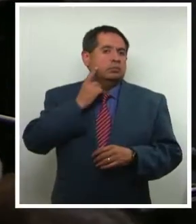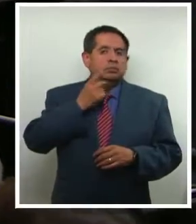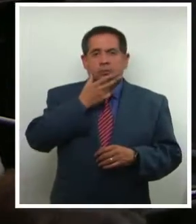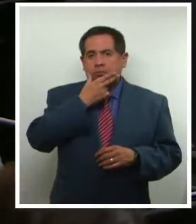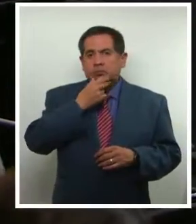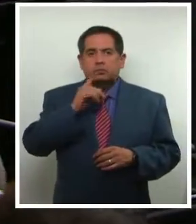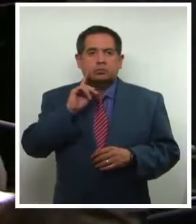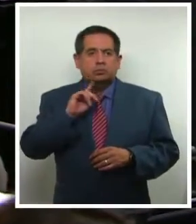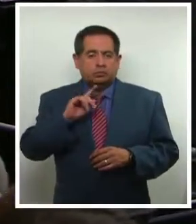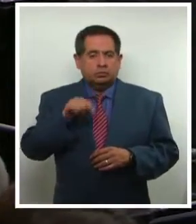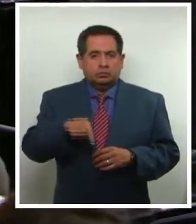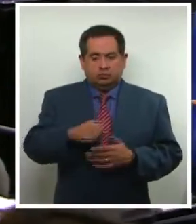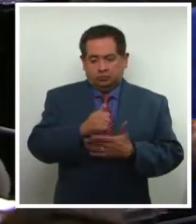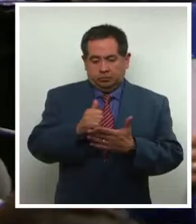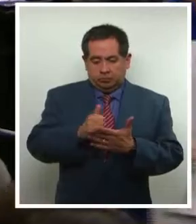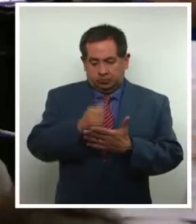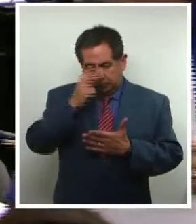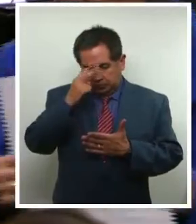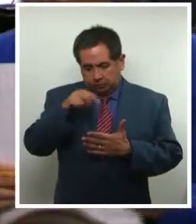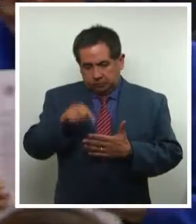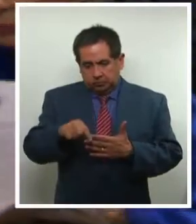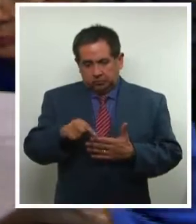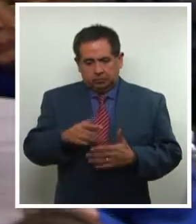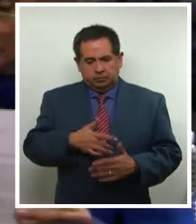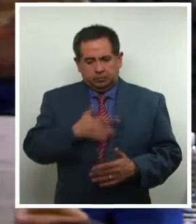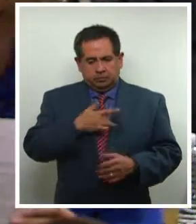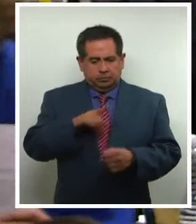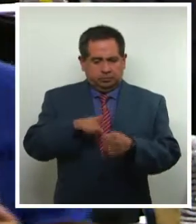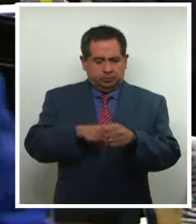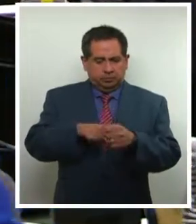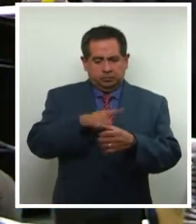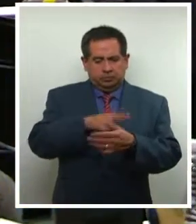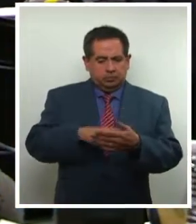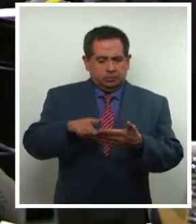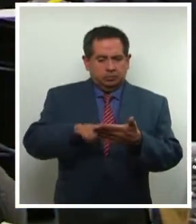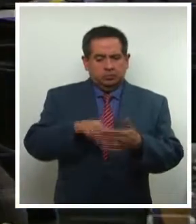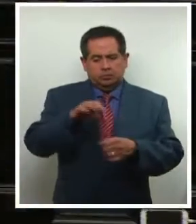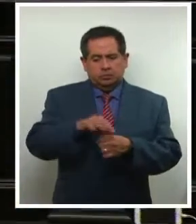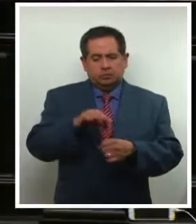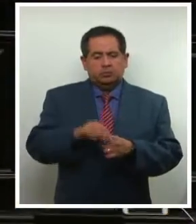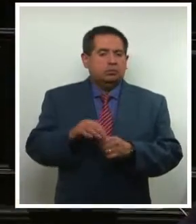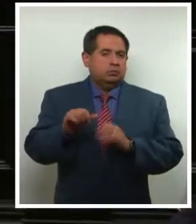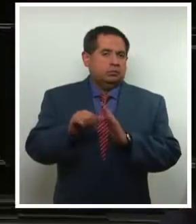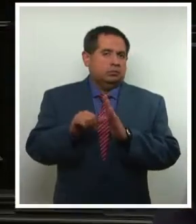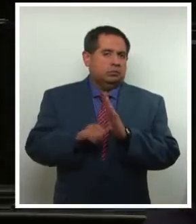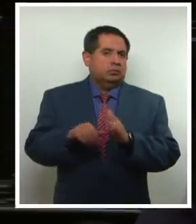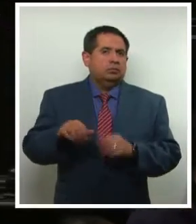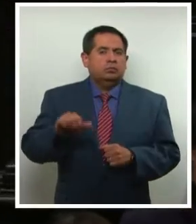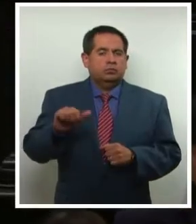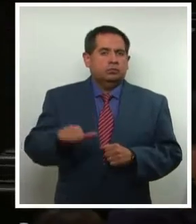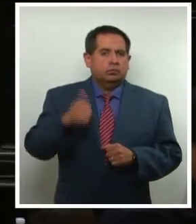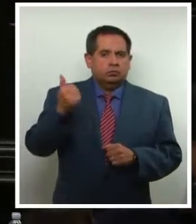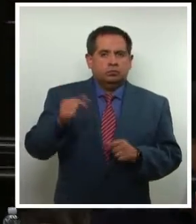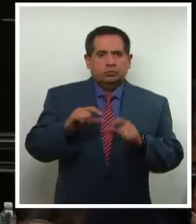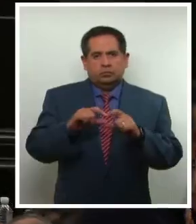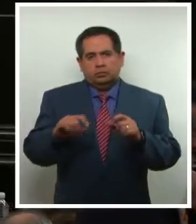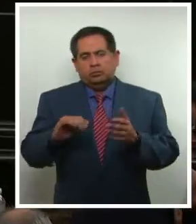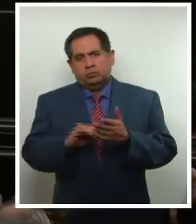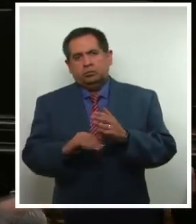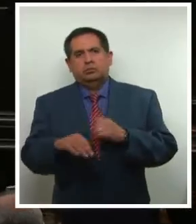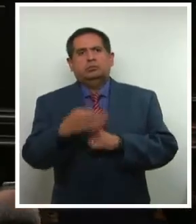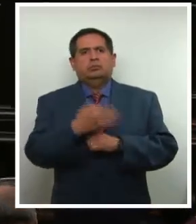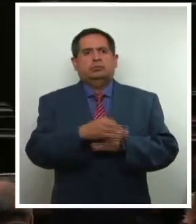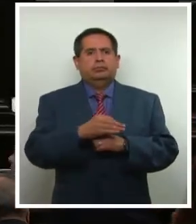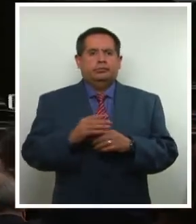de la Ciudad de México emitan su voto correspondiente a este artículo 11º transitorio